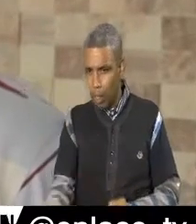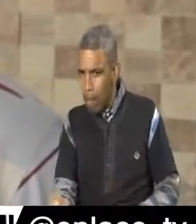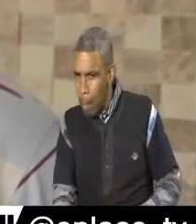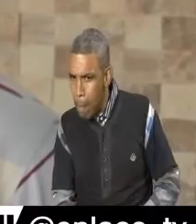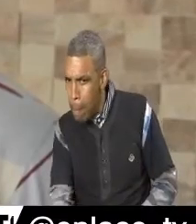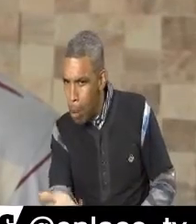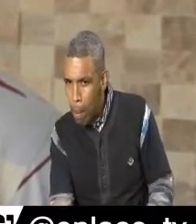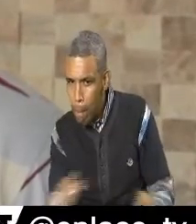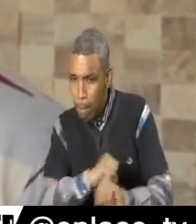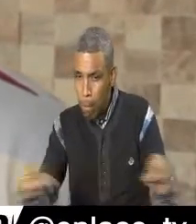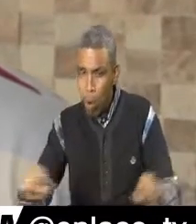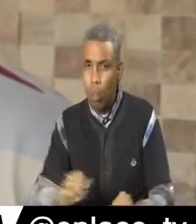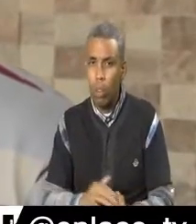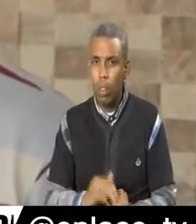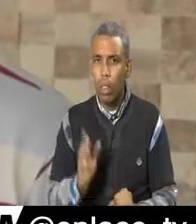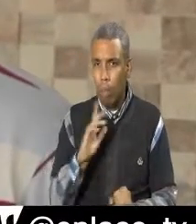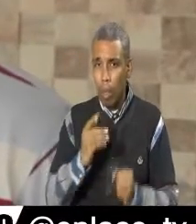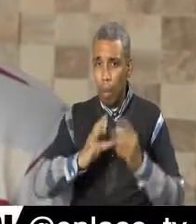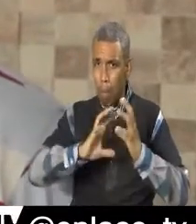tejo femenino, bolo mixto,